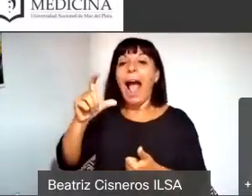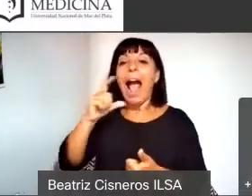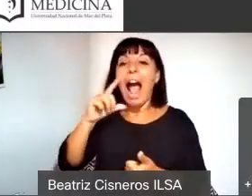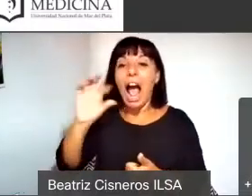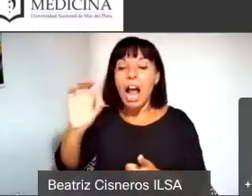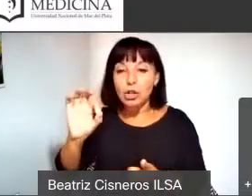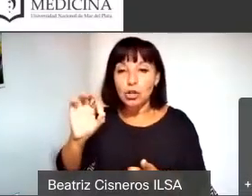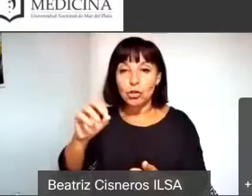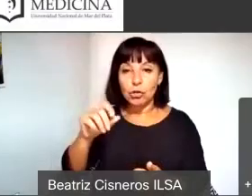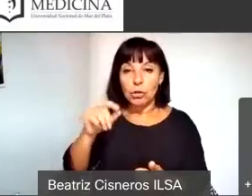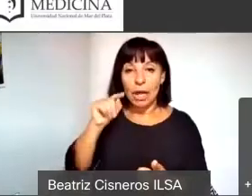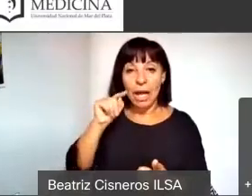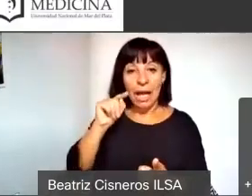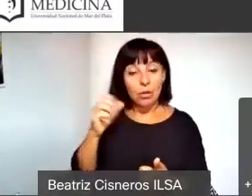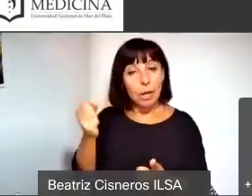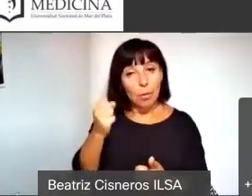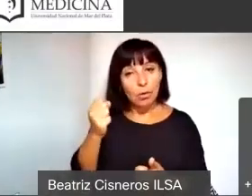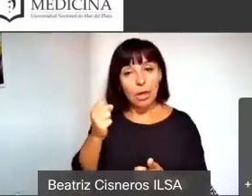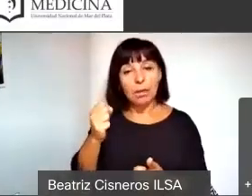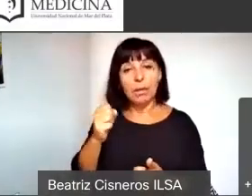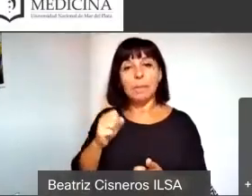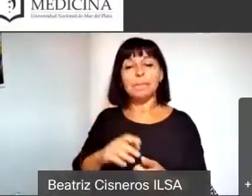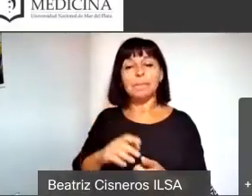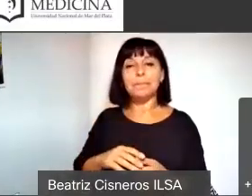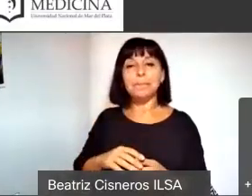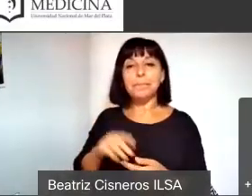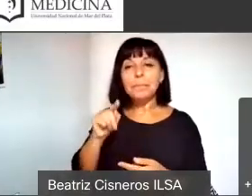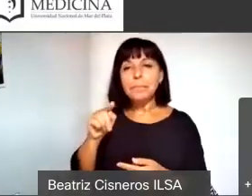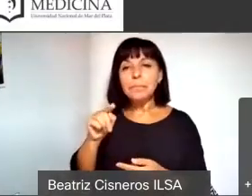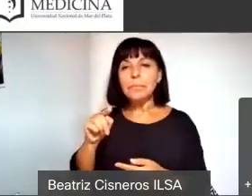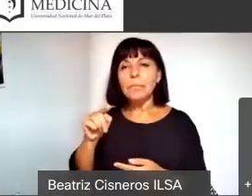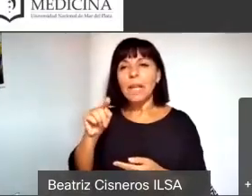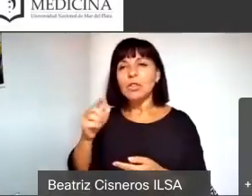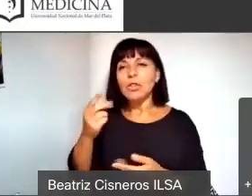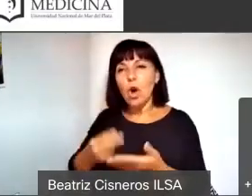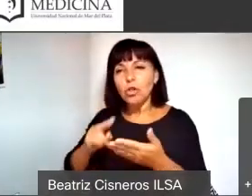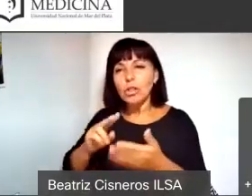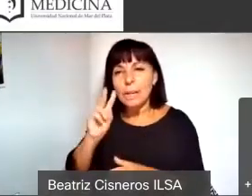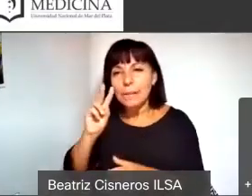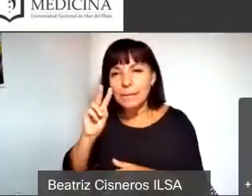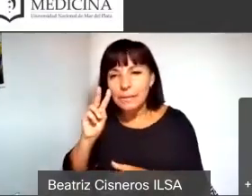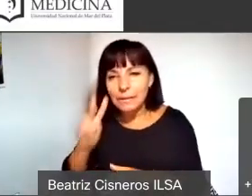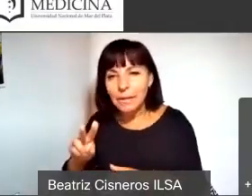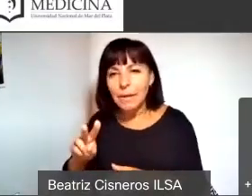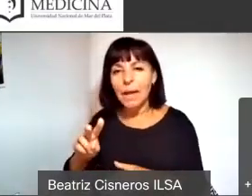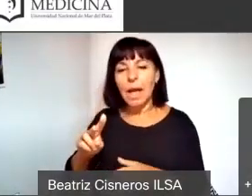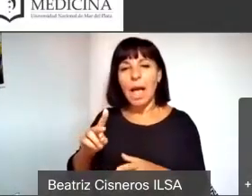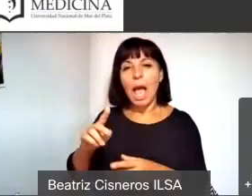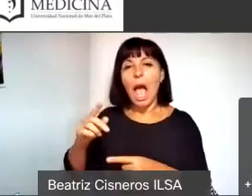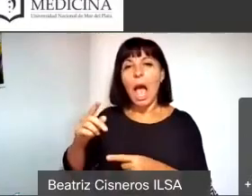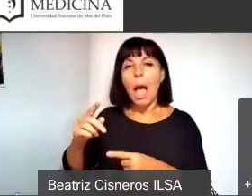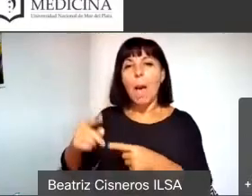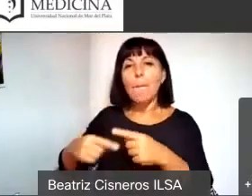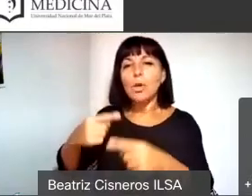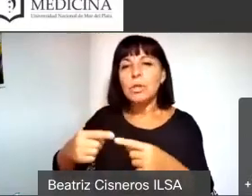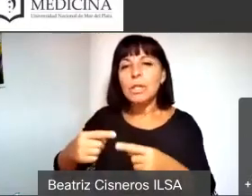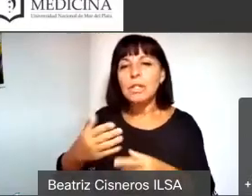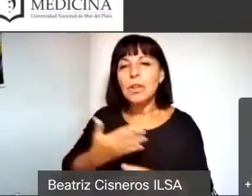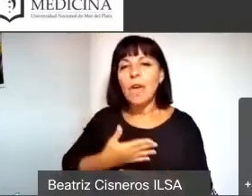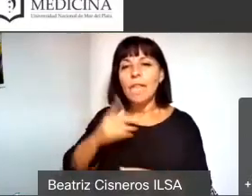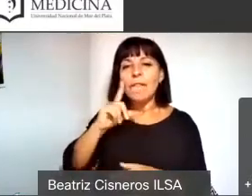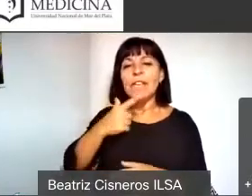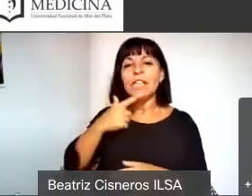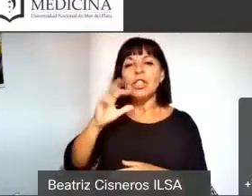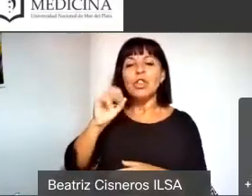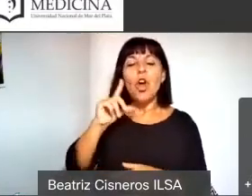también dentro de la asignatura en el proceso de contracción muscular. Cuando veamos fisiología de la contracción